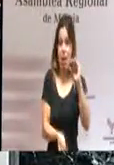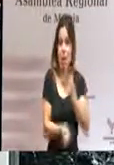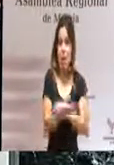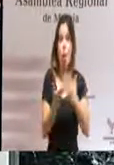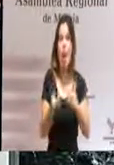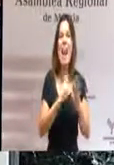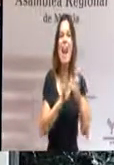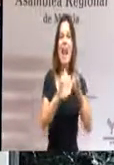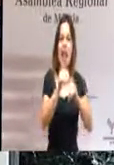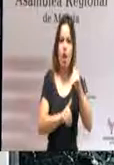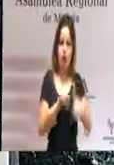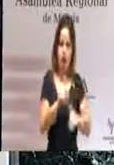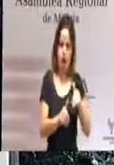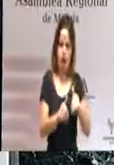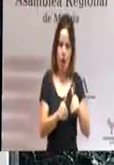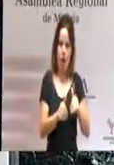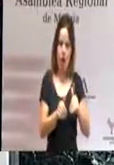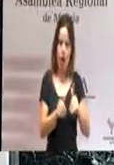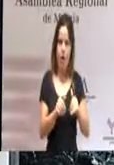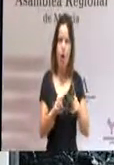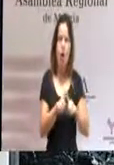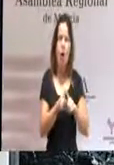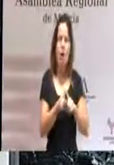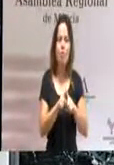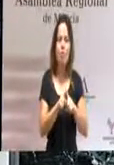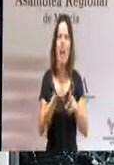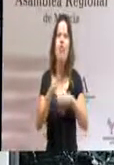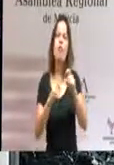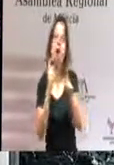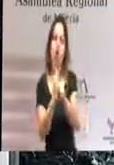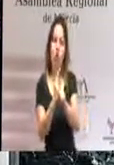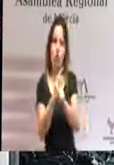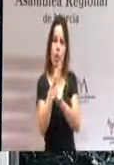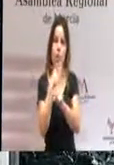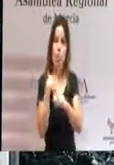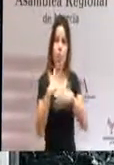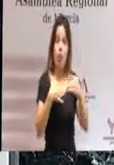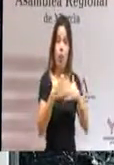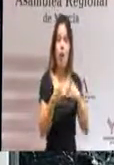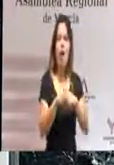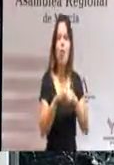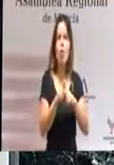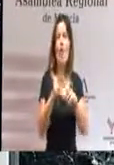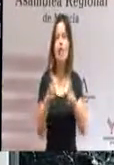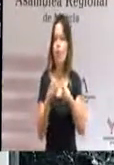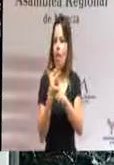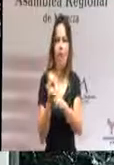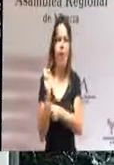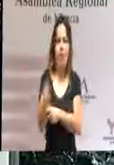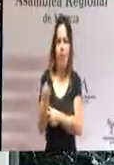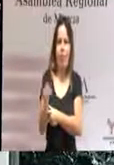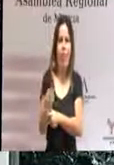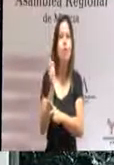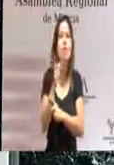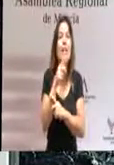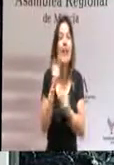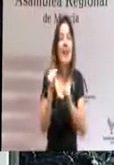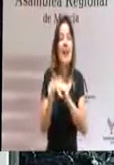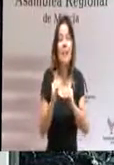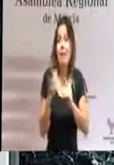ley electoral, más bien una contrarreforma, porque la elaboraron de espaldas a la sociedad, limitando el debate